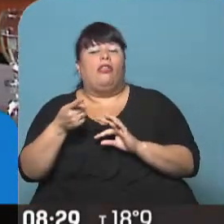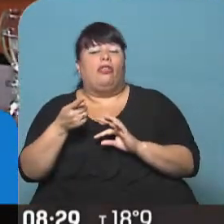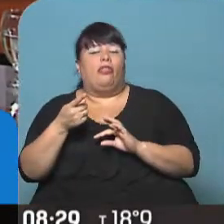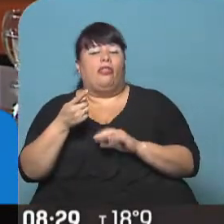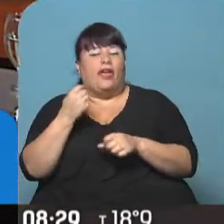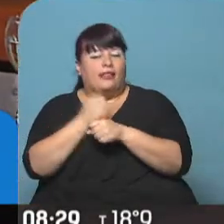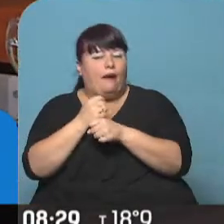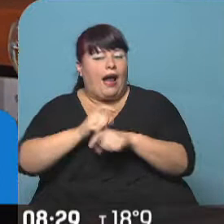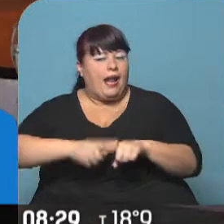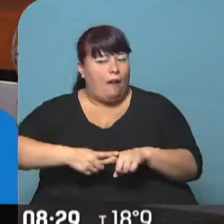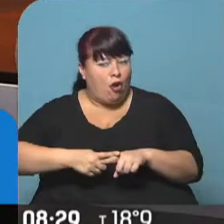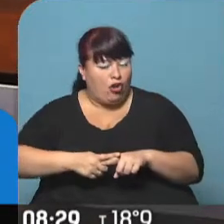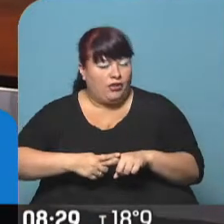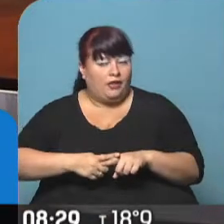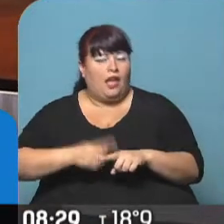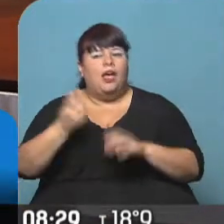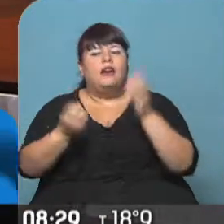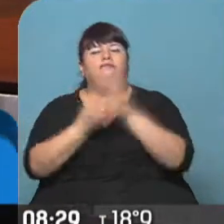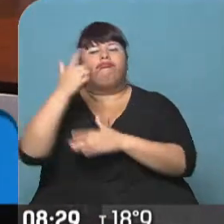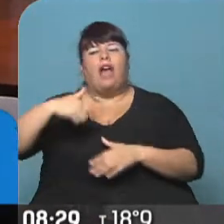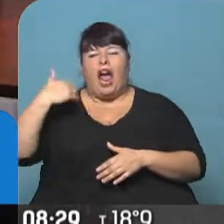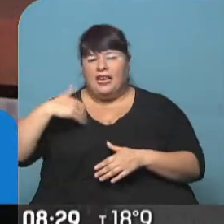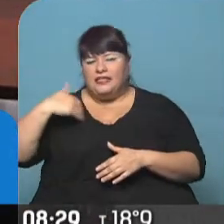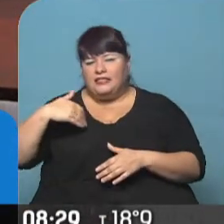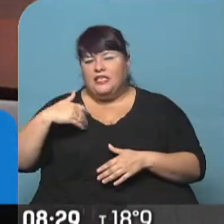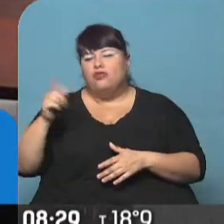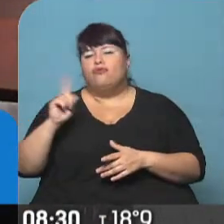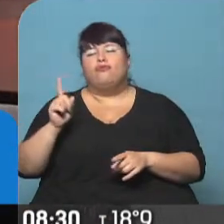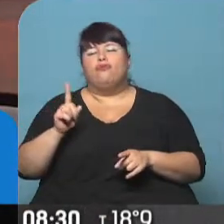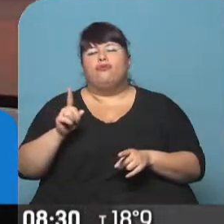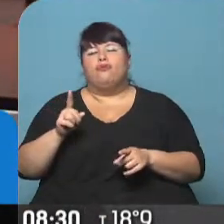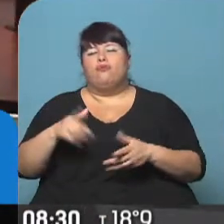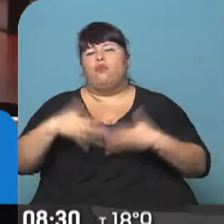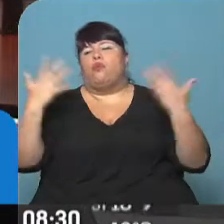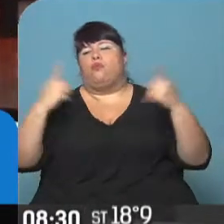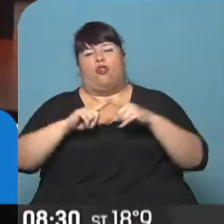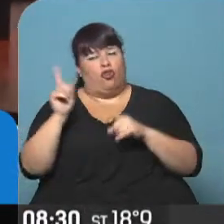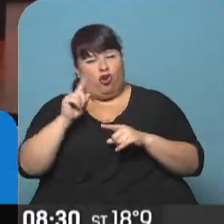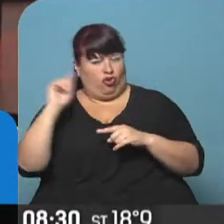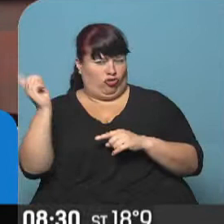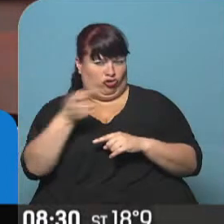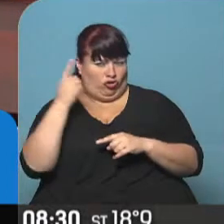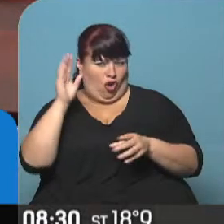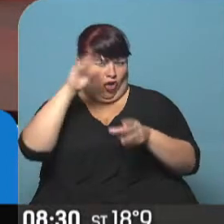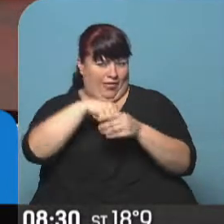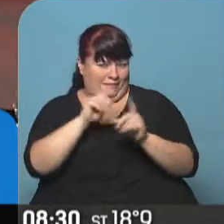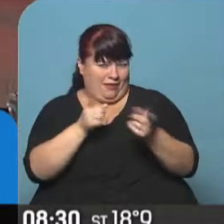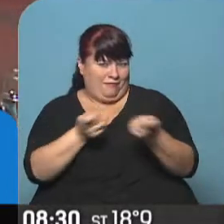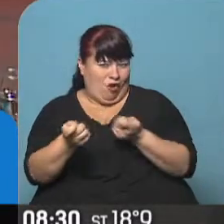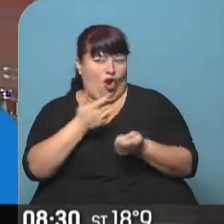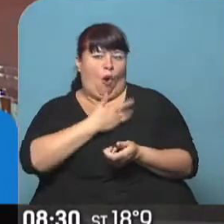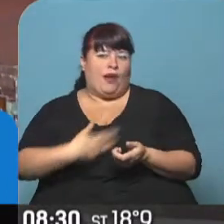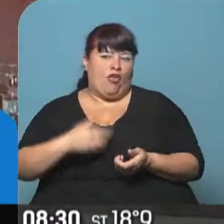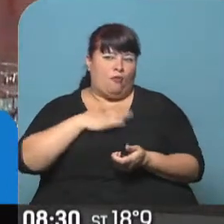forma de hacer política que rigió en la Argentina y que no tuvo grandes colores políticos, que todos jugaron ese juego, ¿no?